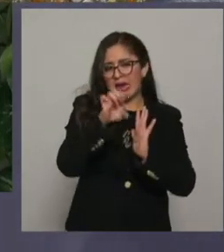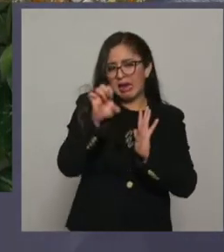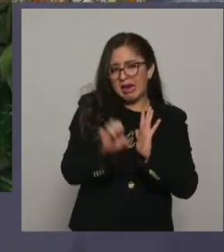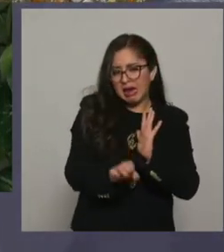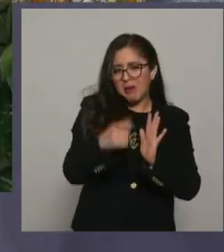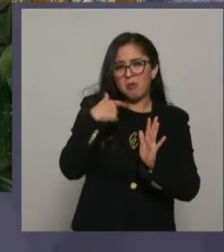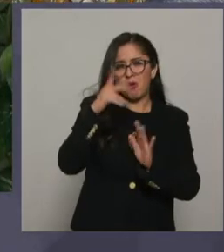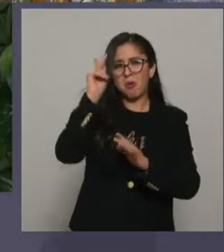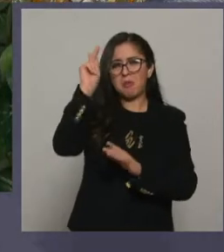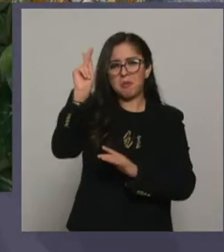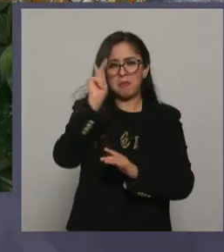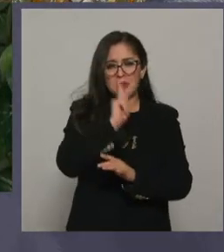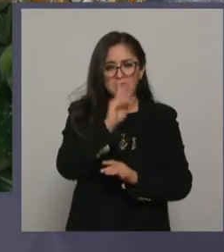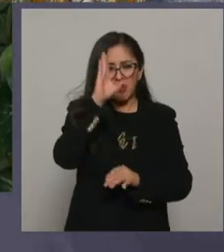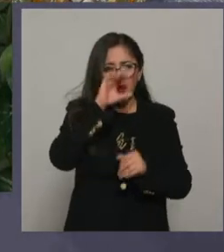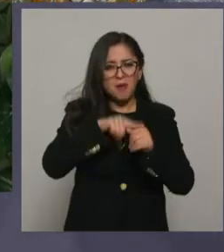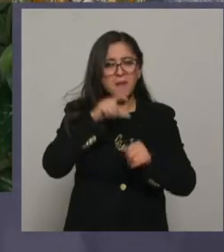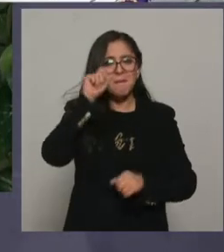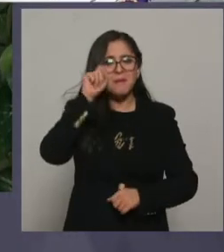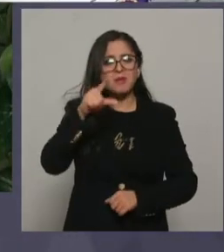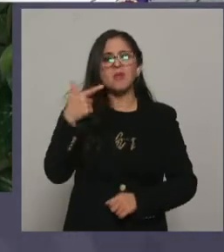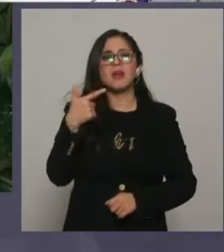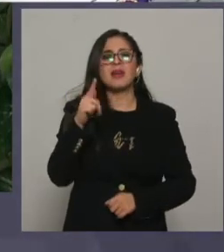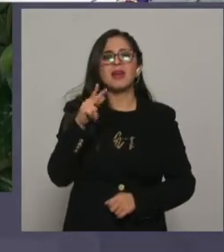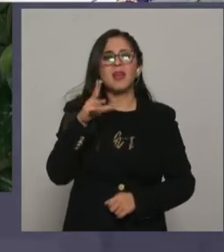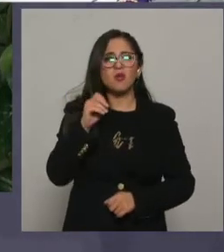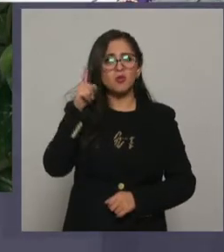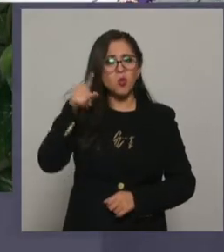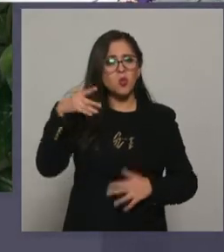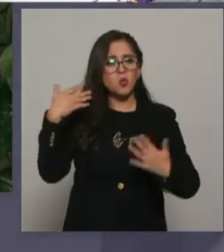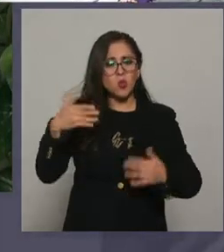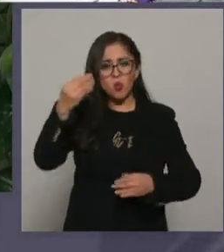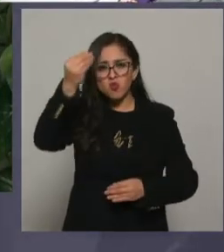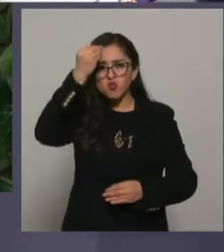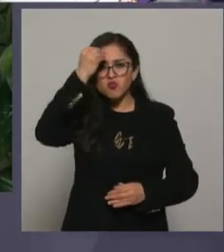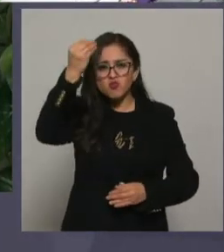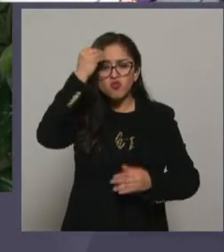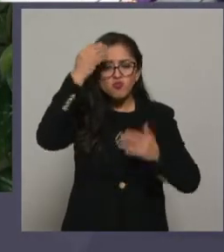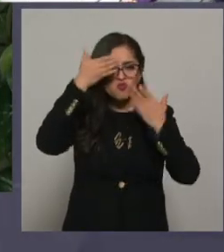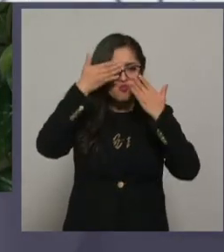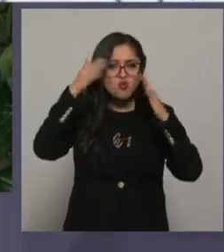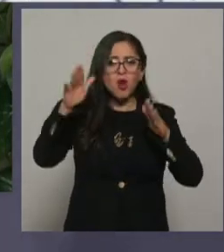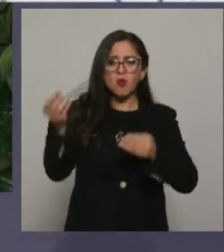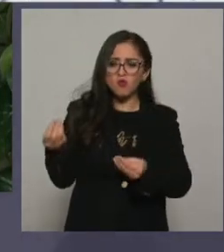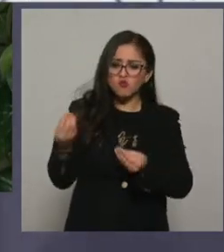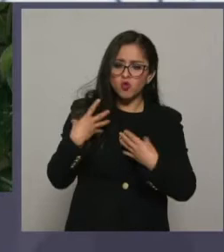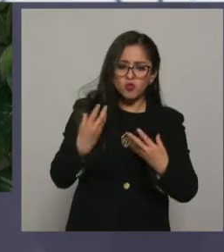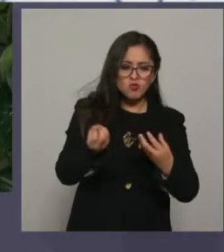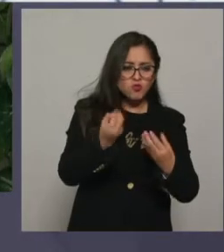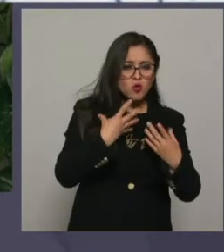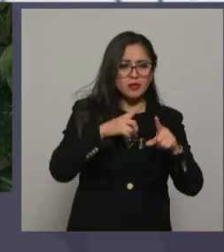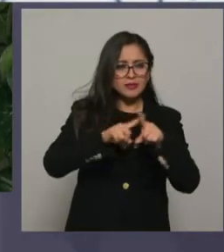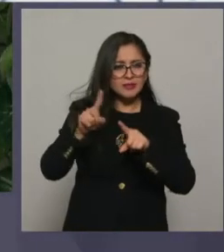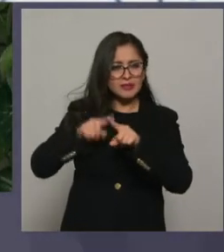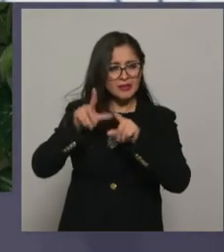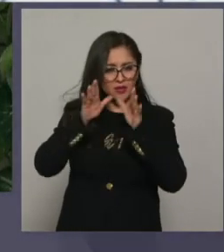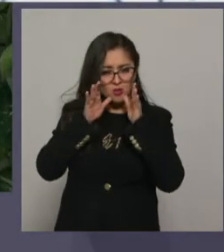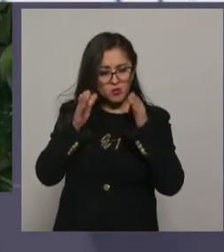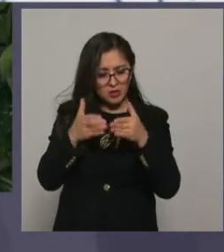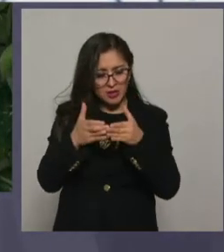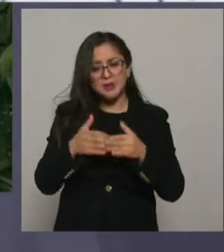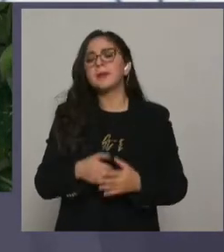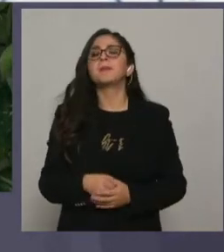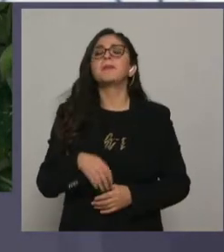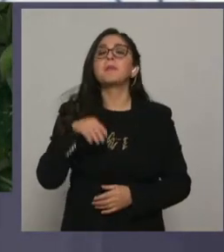aquí en América, por todo el vasto conocimiento y el que fueron heredando a las distintas comunidades. Entonces, por ejemplo,